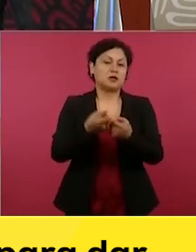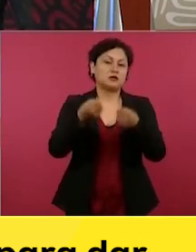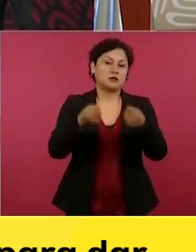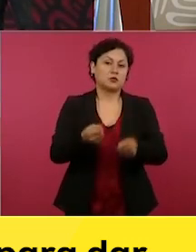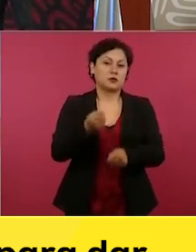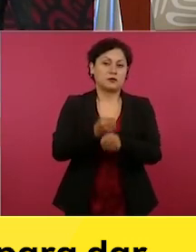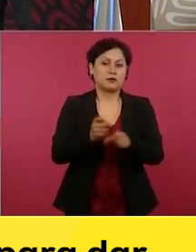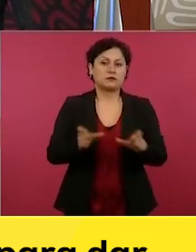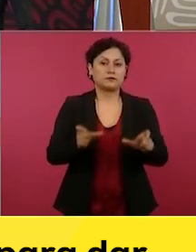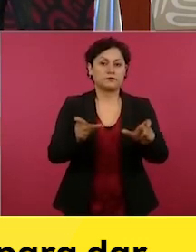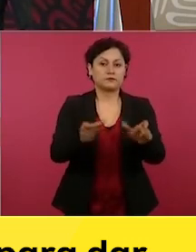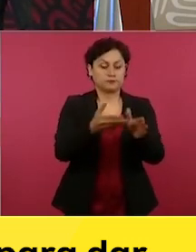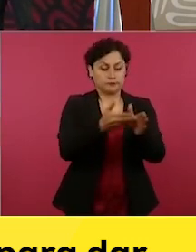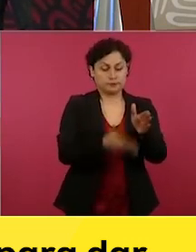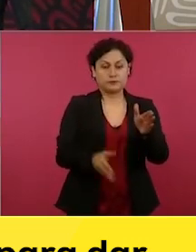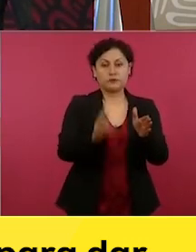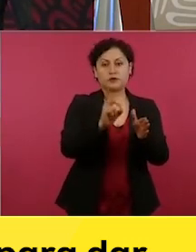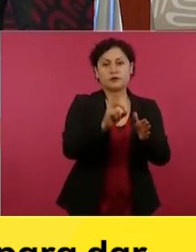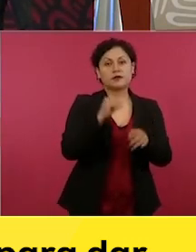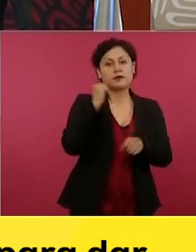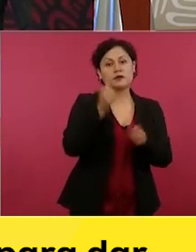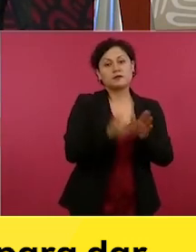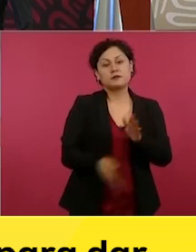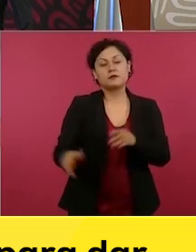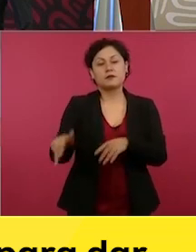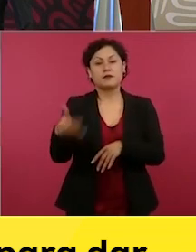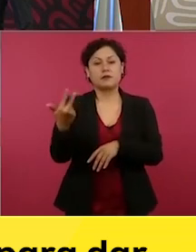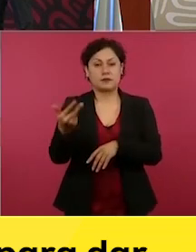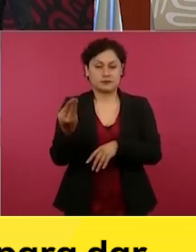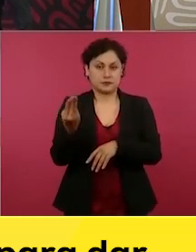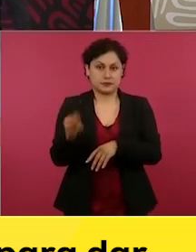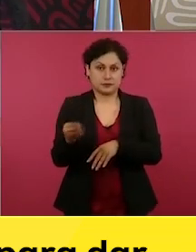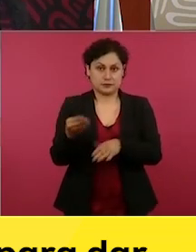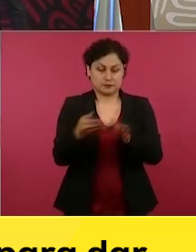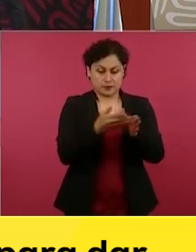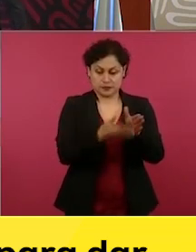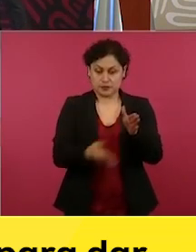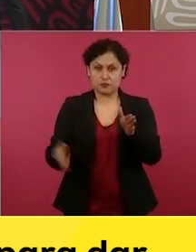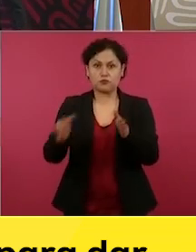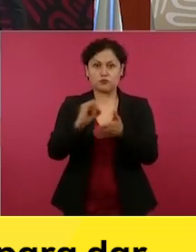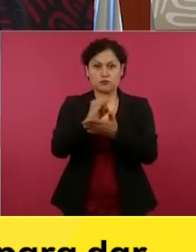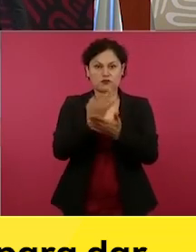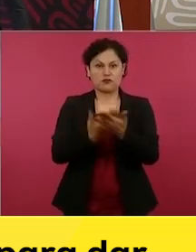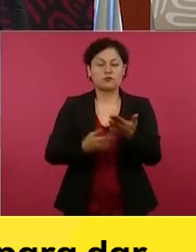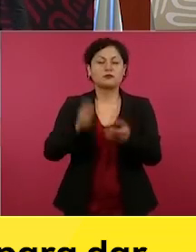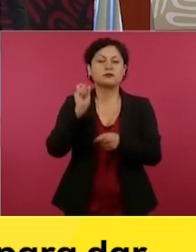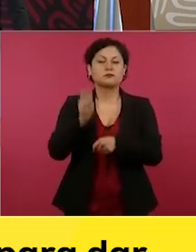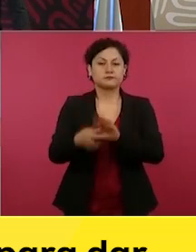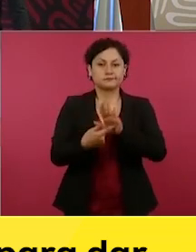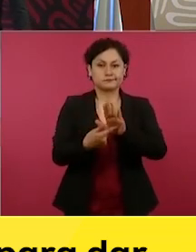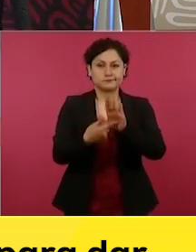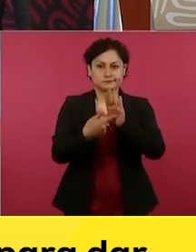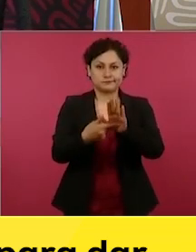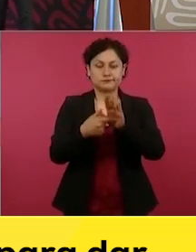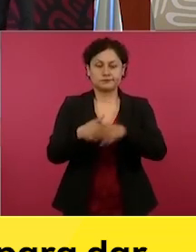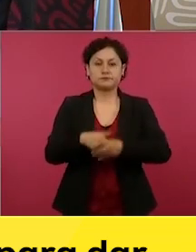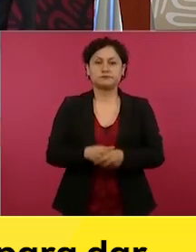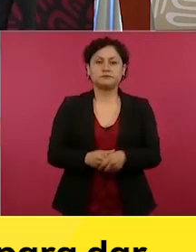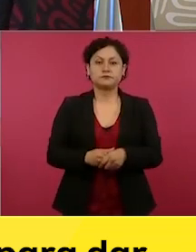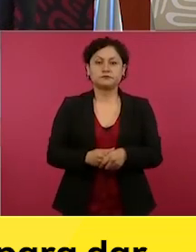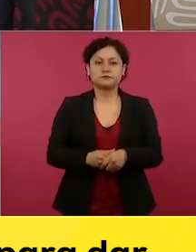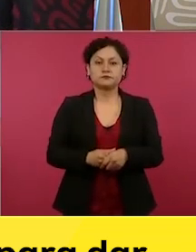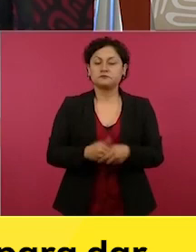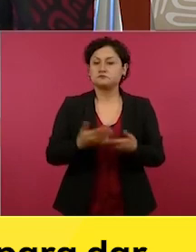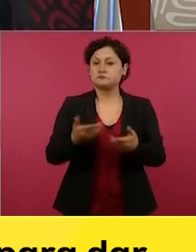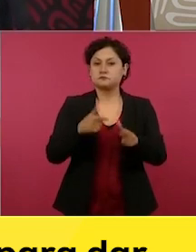gobierno está ya designando a casi 3,000 elementos para proteger a 465 candidatos federales y funcionarios locales.